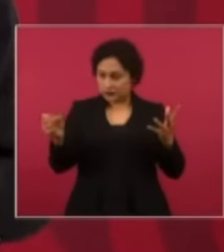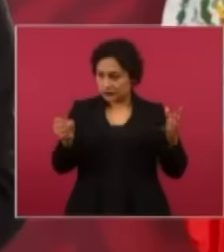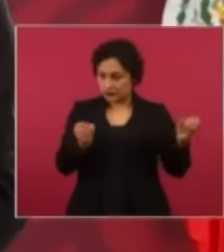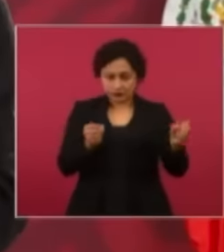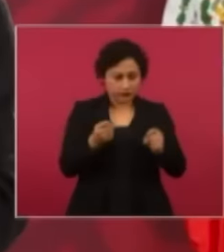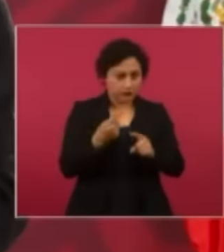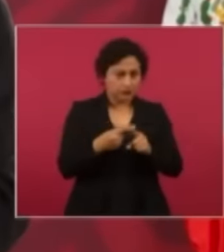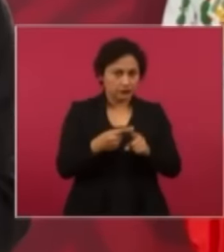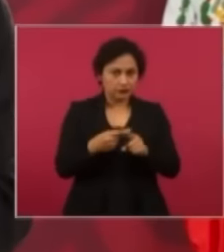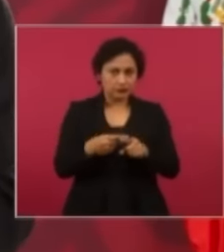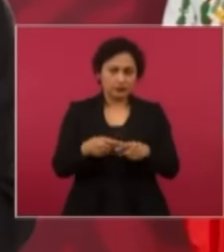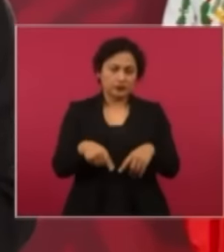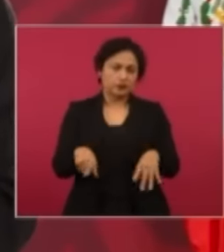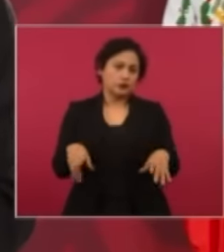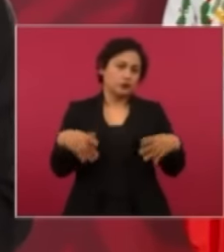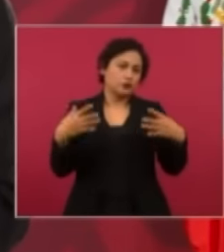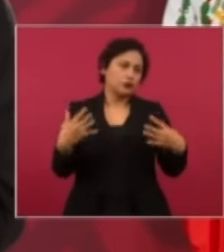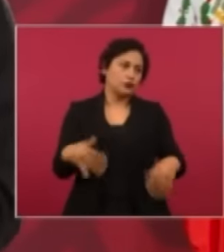igual